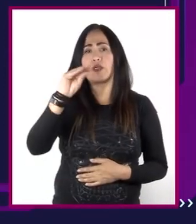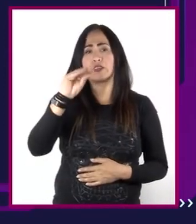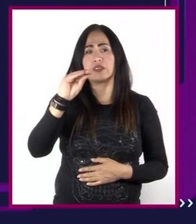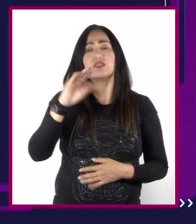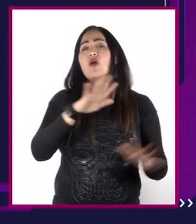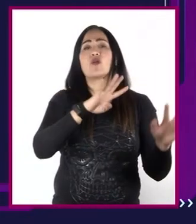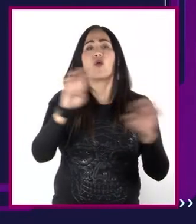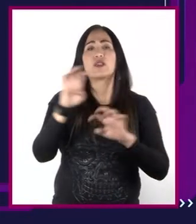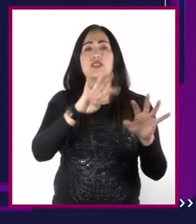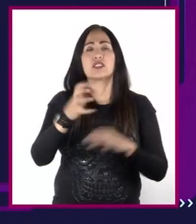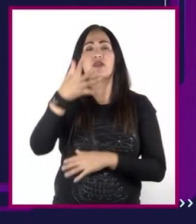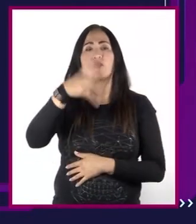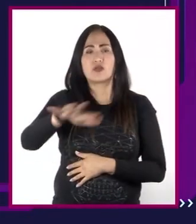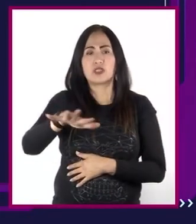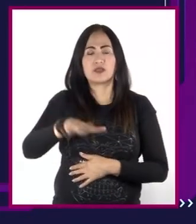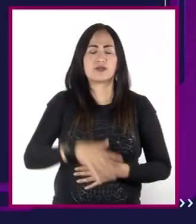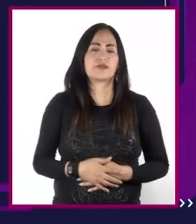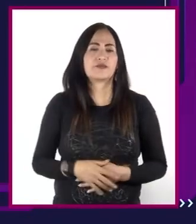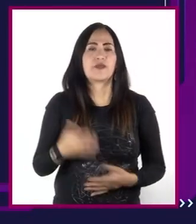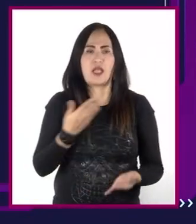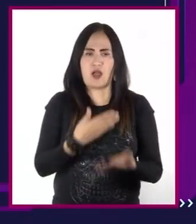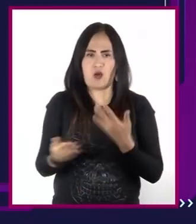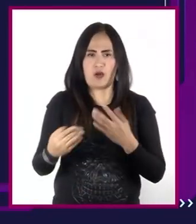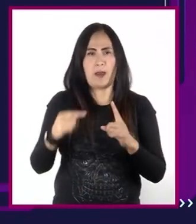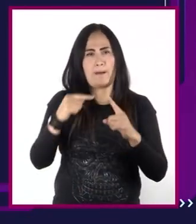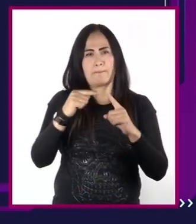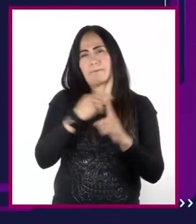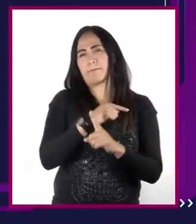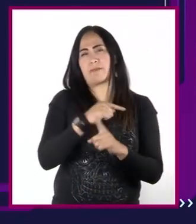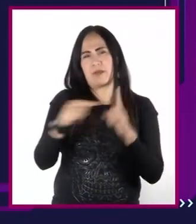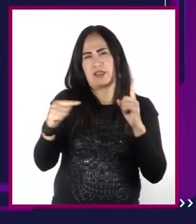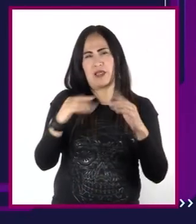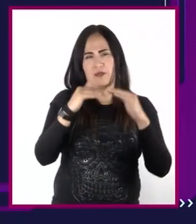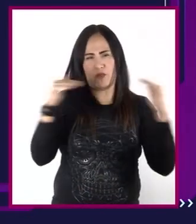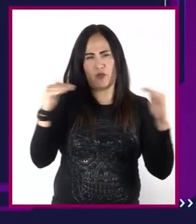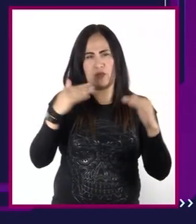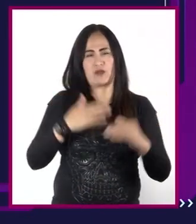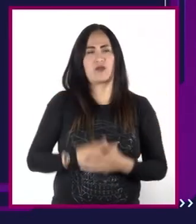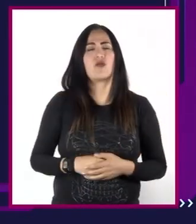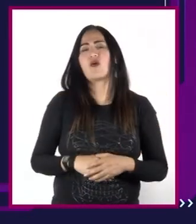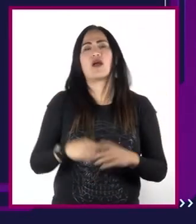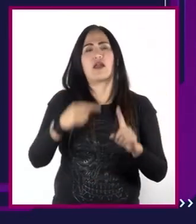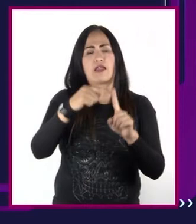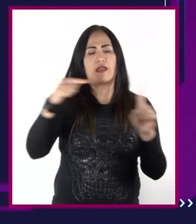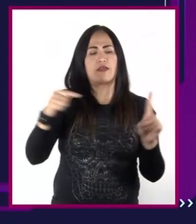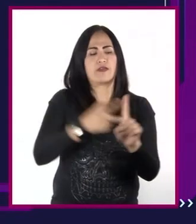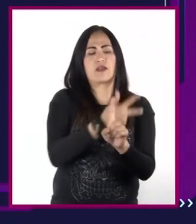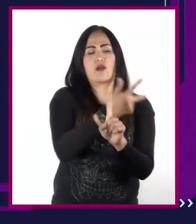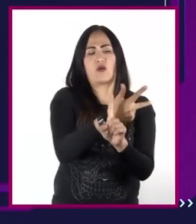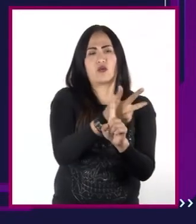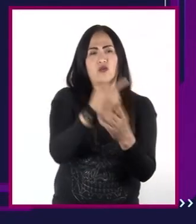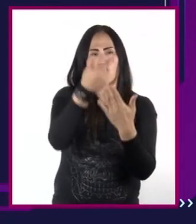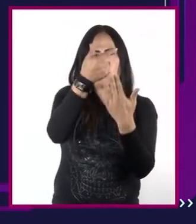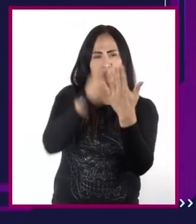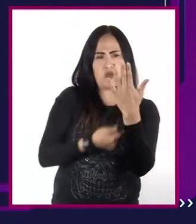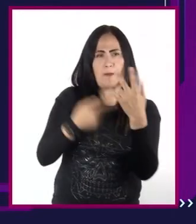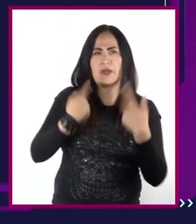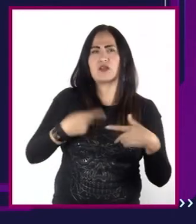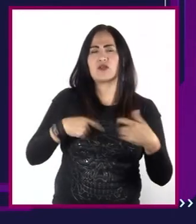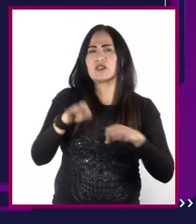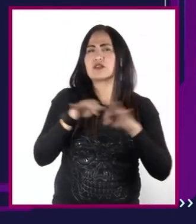910. Ahora, para obtener la media aritmética, dividimos la suma entre 8, ya que es la cantidad de empleados de